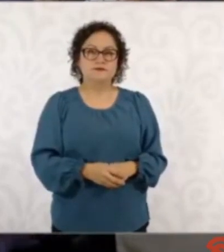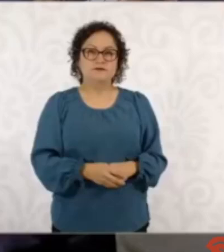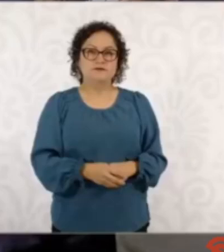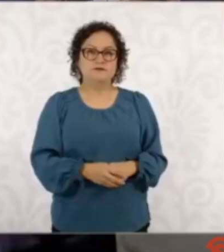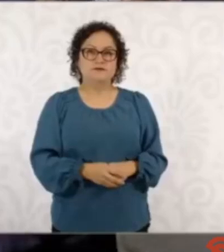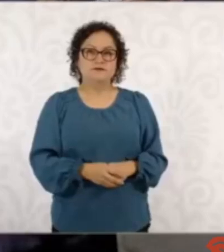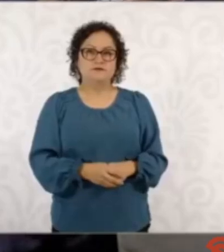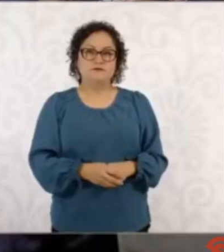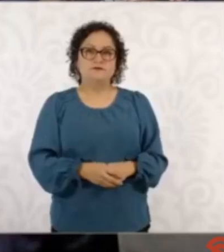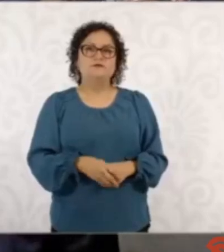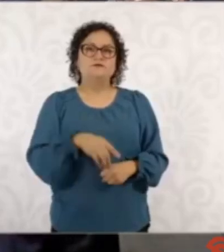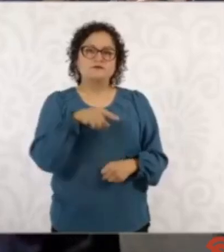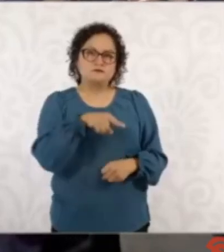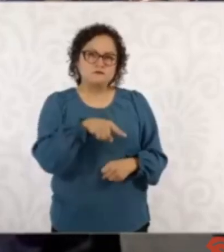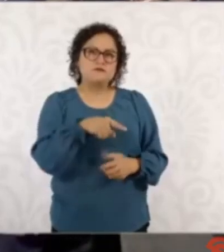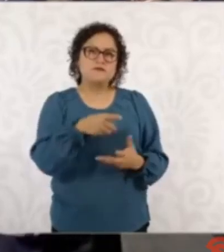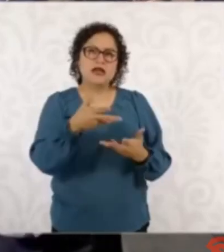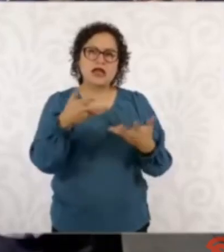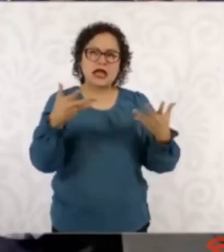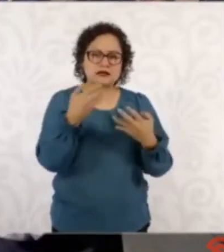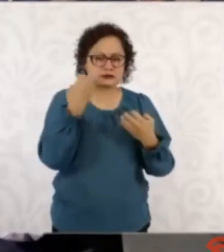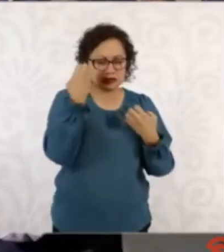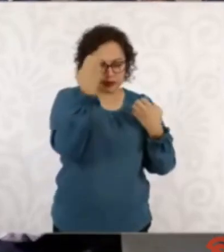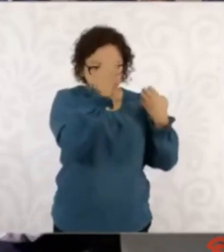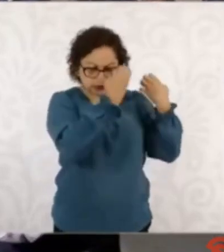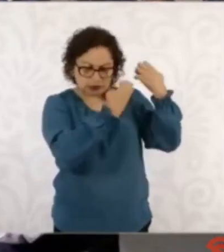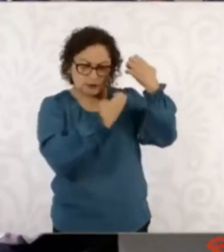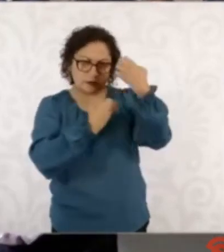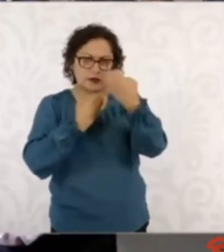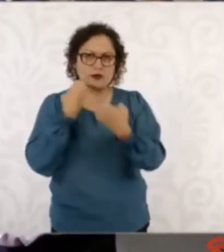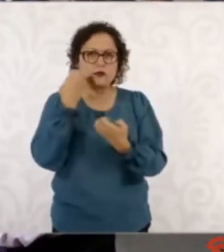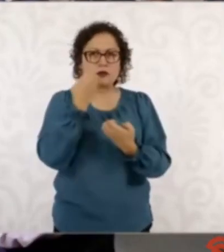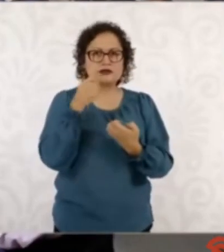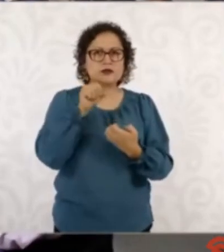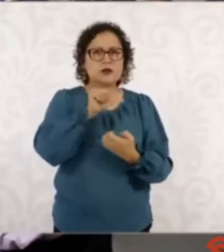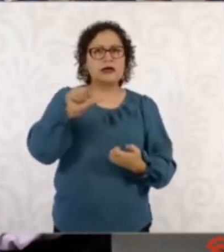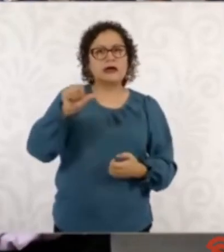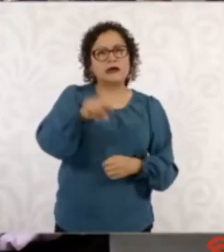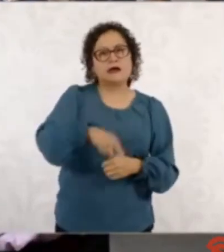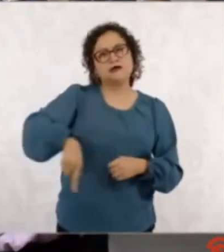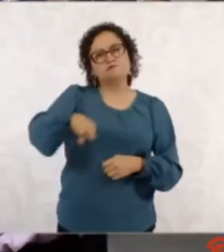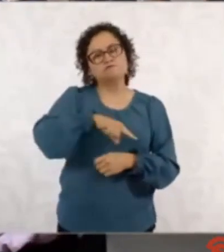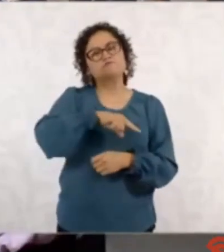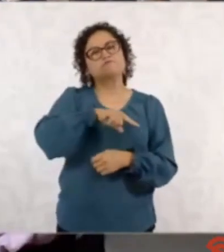evaluación técnica de en qué condiciones estaba el aeropuerto. Desde hacía mucho tiempo